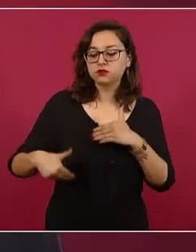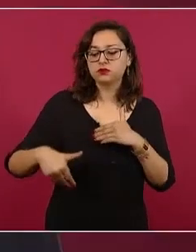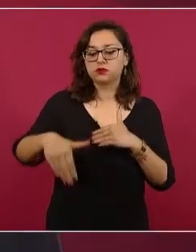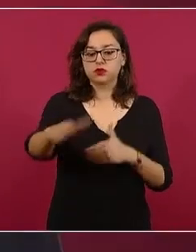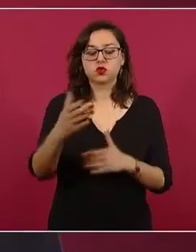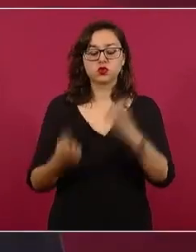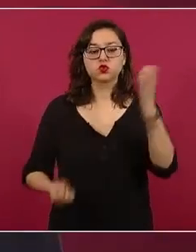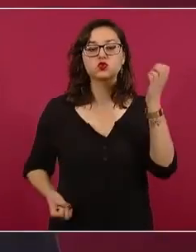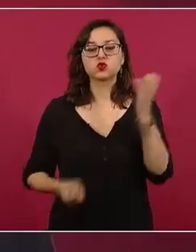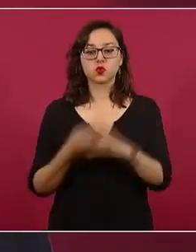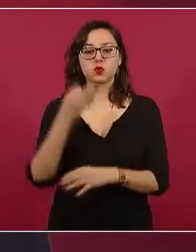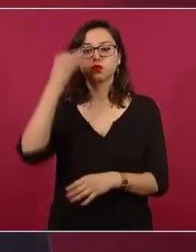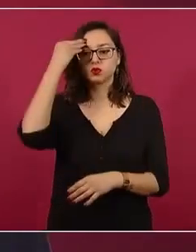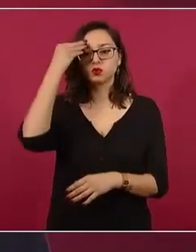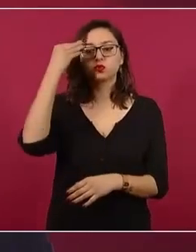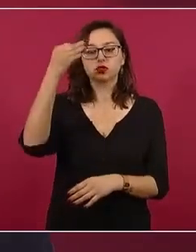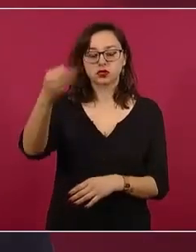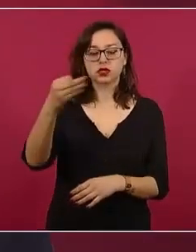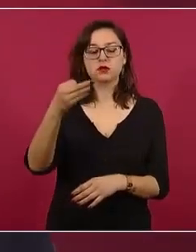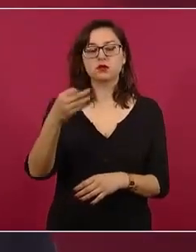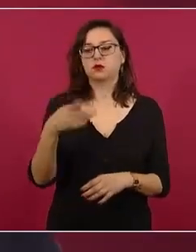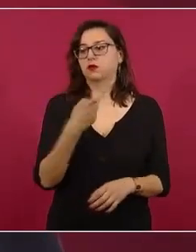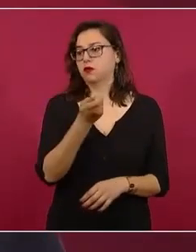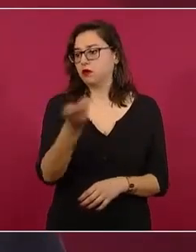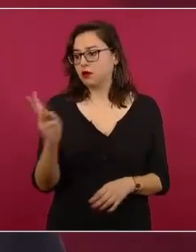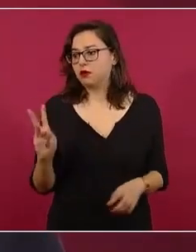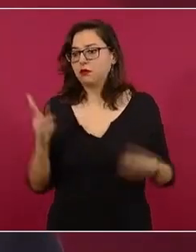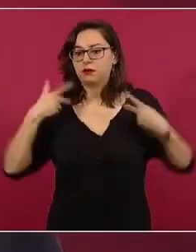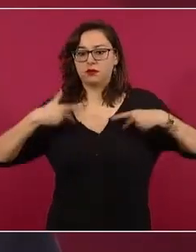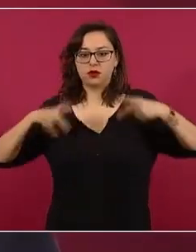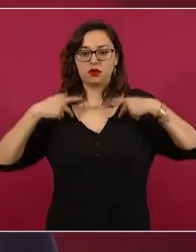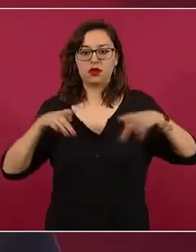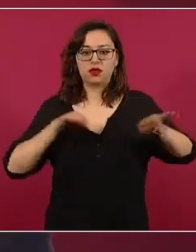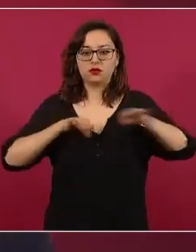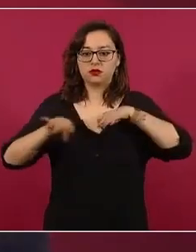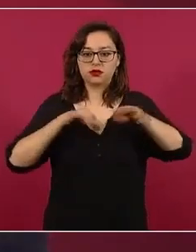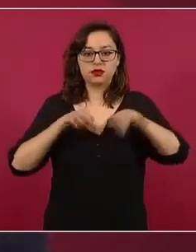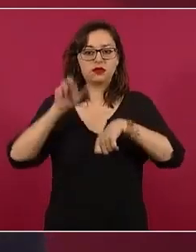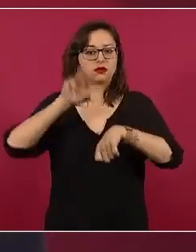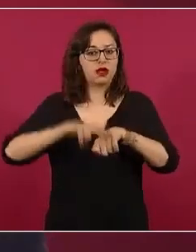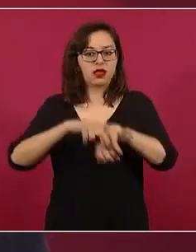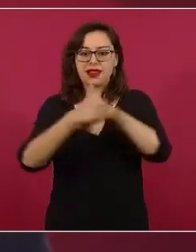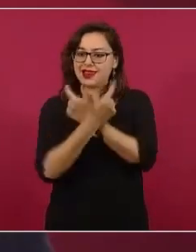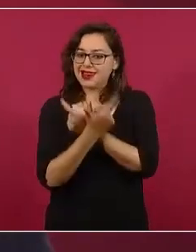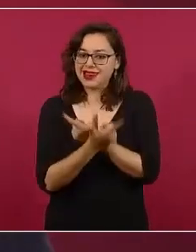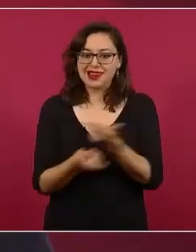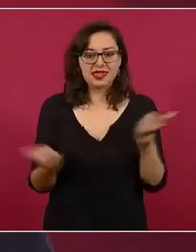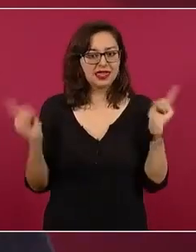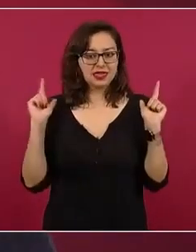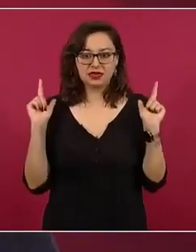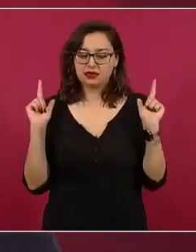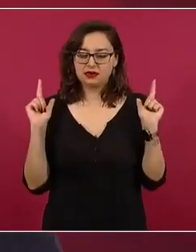los trabajadores son libres y tienen que